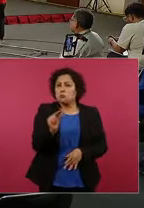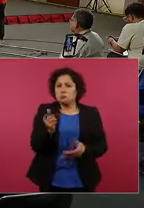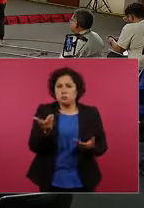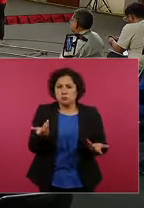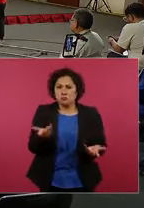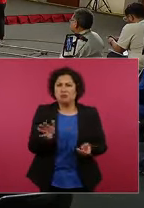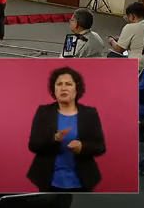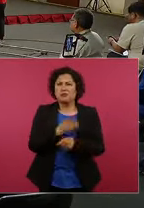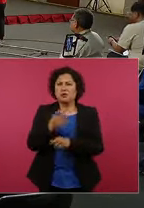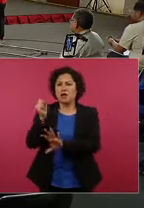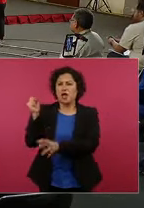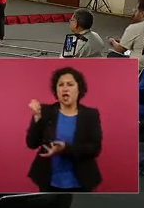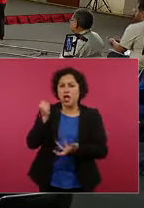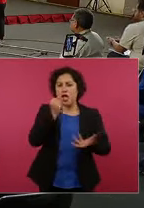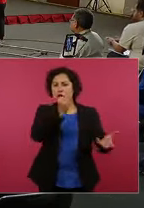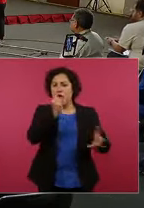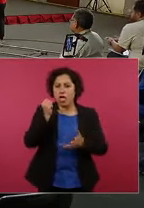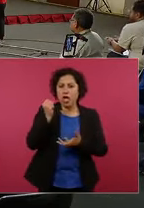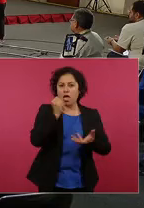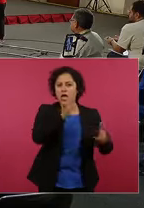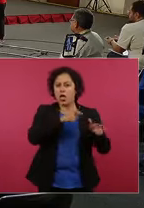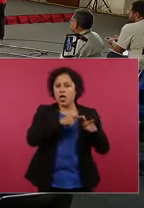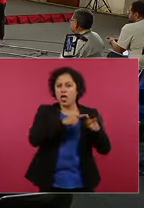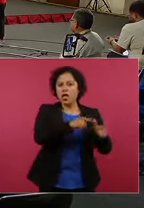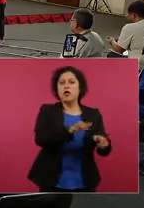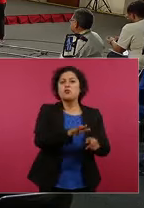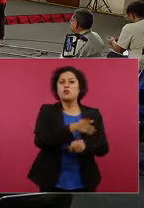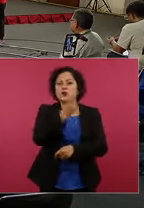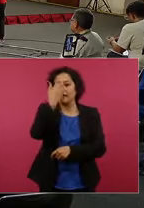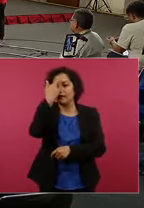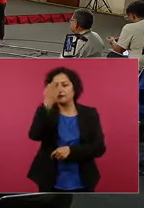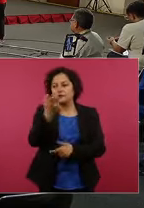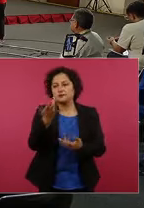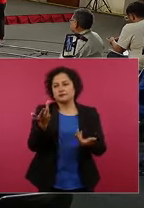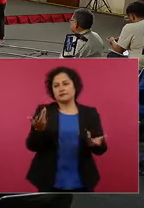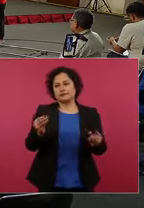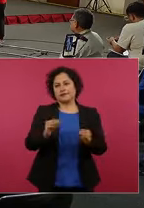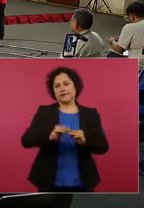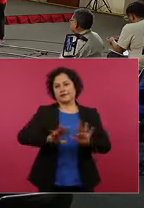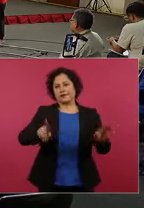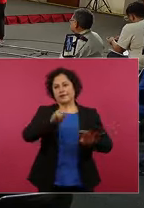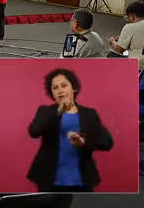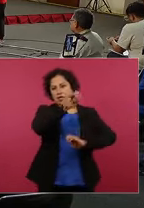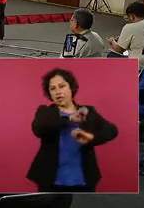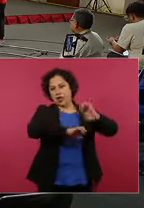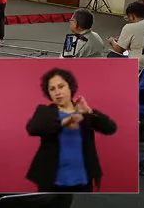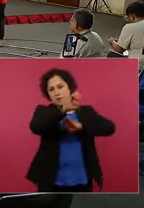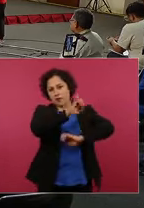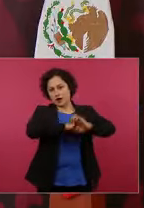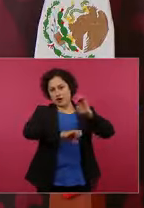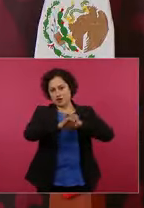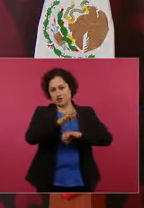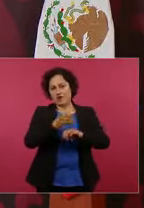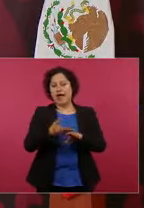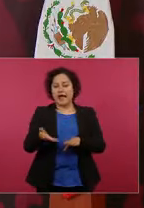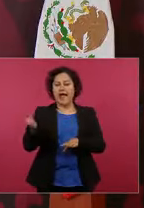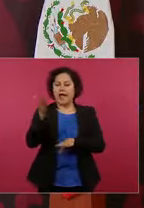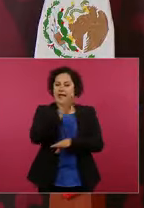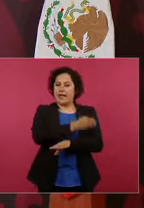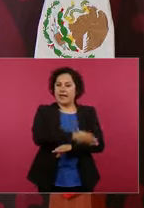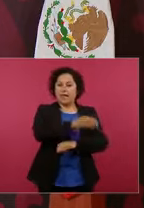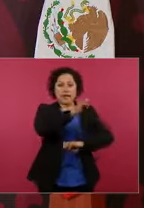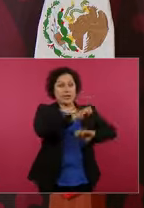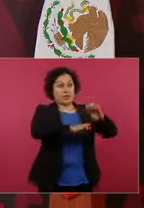¿Por qué allá se iba toda la inversión? Por las empresas, por los acuerdos que tenían con las grandes